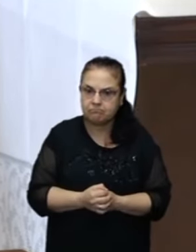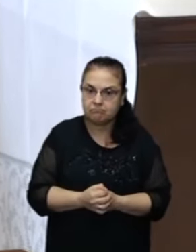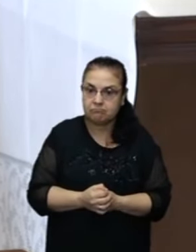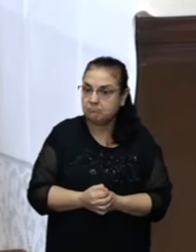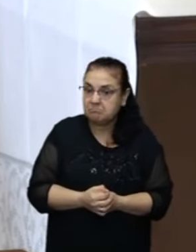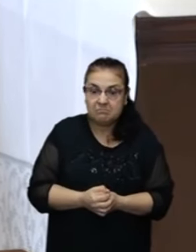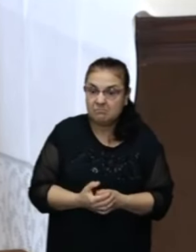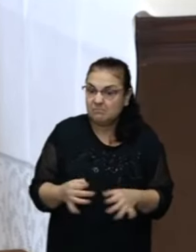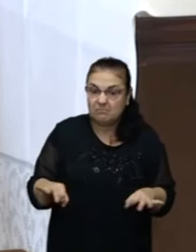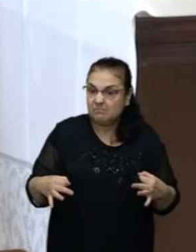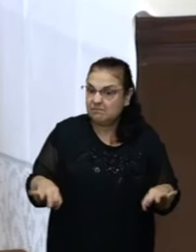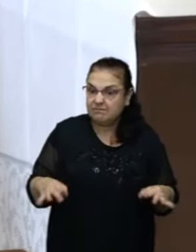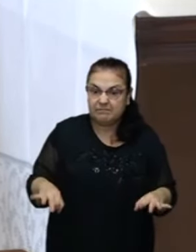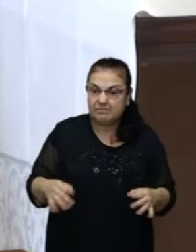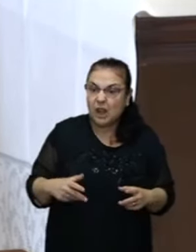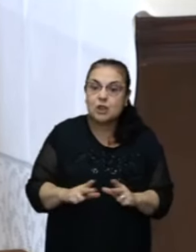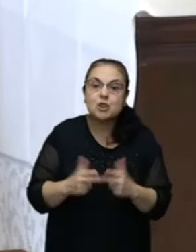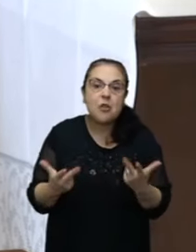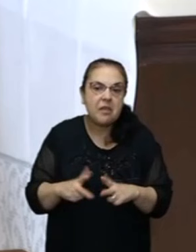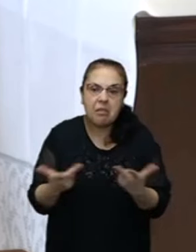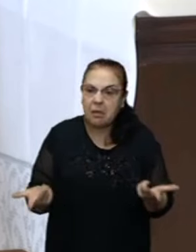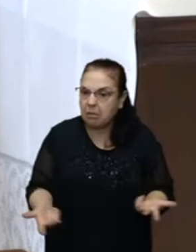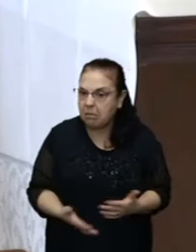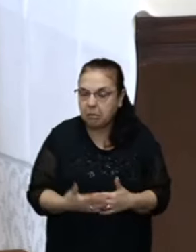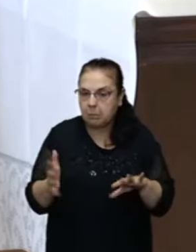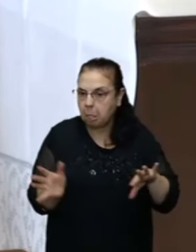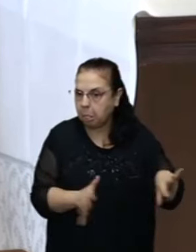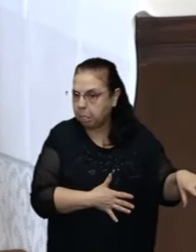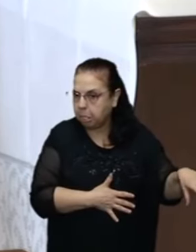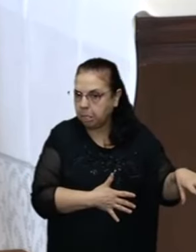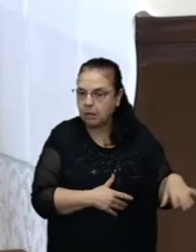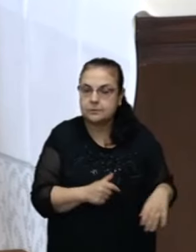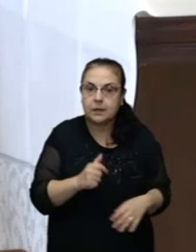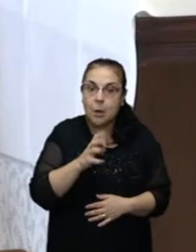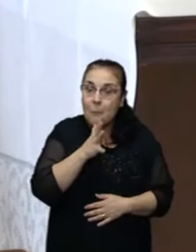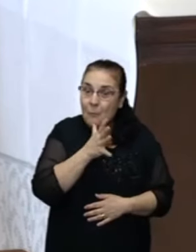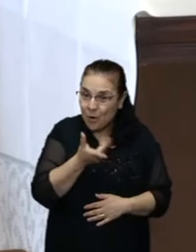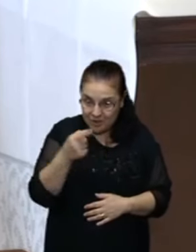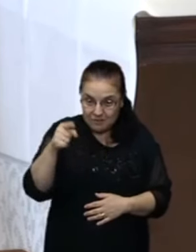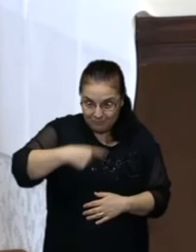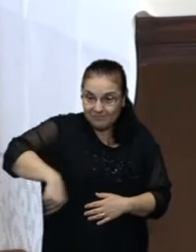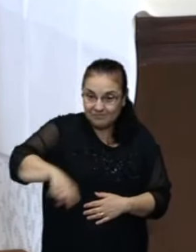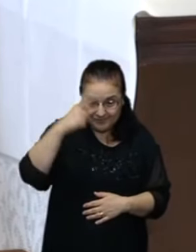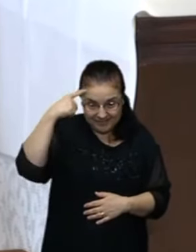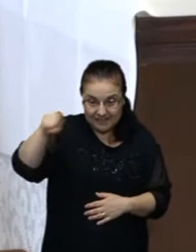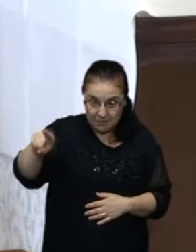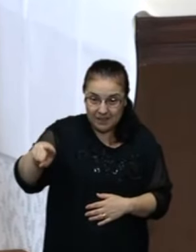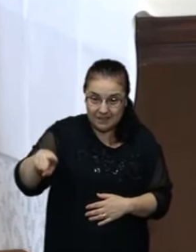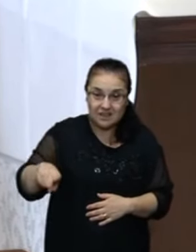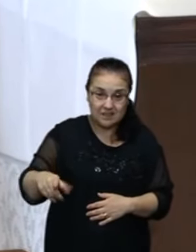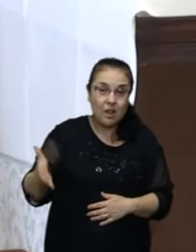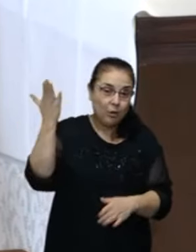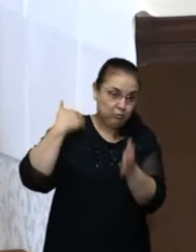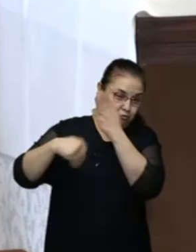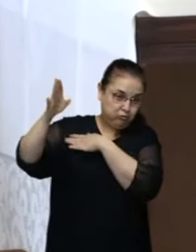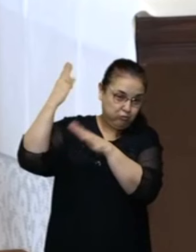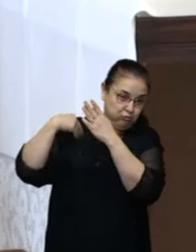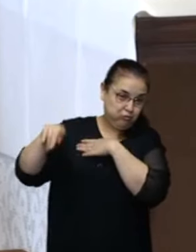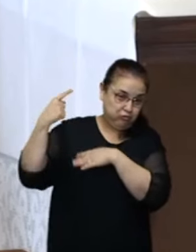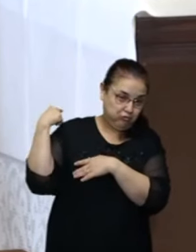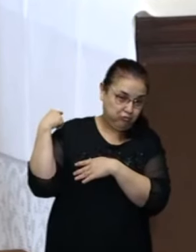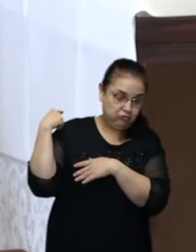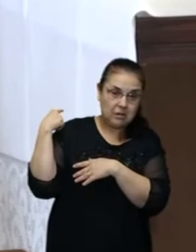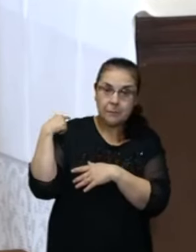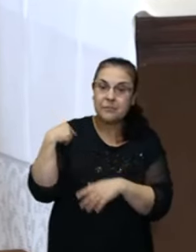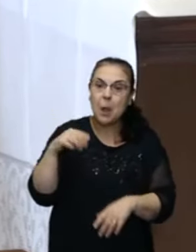cuenta ante la sociedad, porque, como sabéis, en aquella sociedad